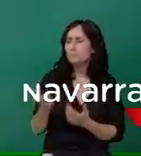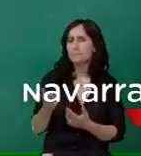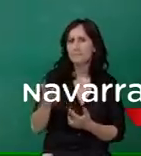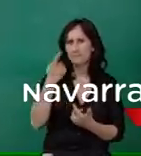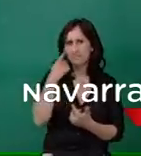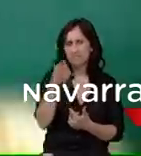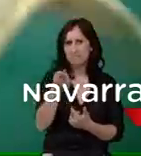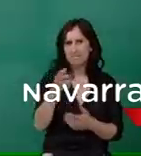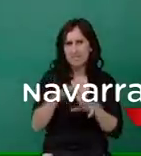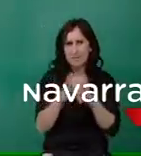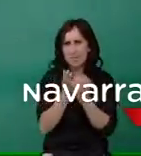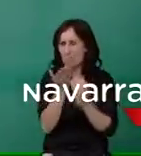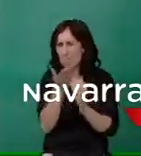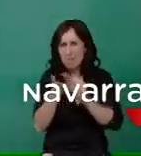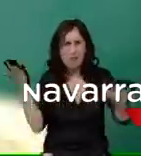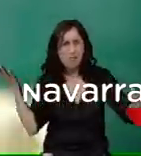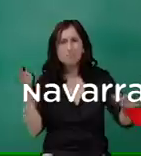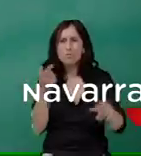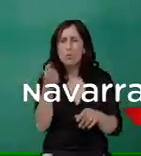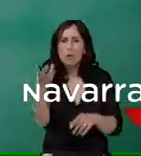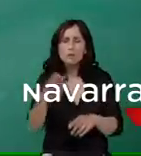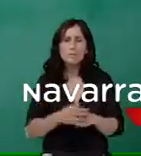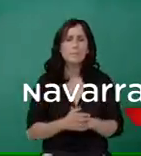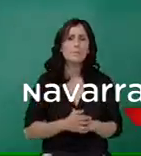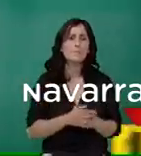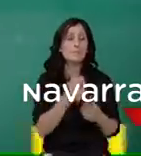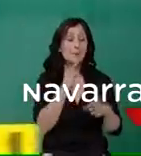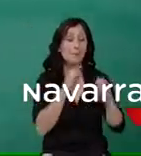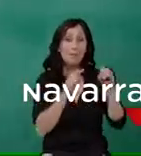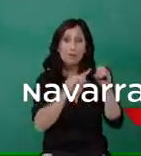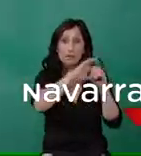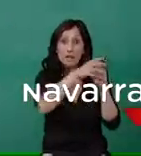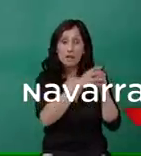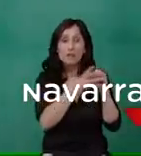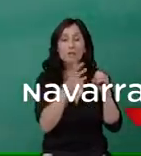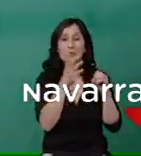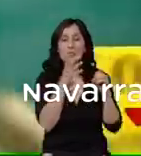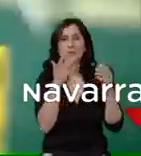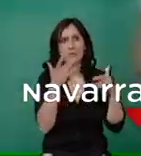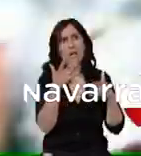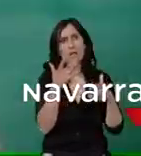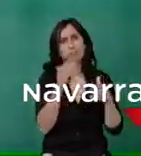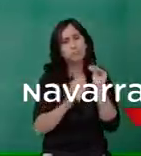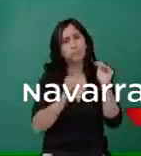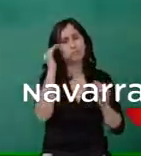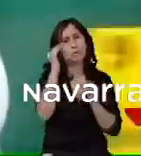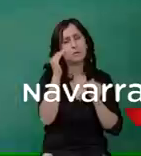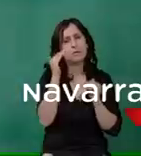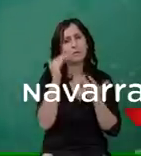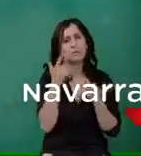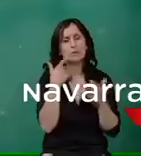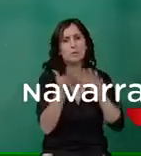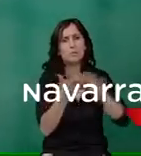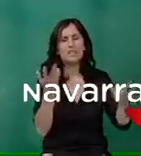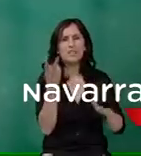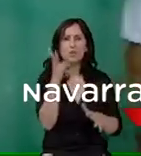velocidad. ¿Cuánto puede alcanzar? Bueno, pues la pelota en categorías ya senior alcanza una velocidad de